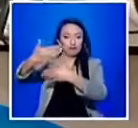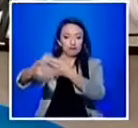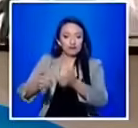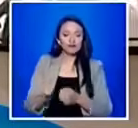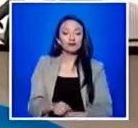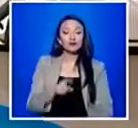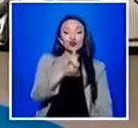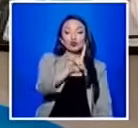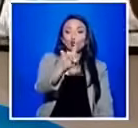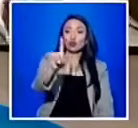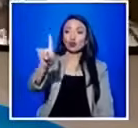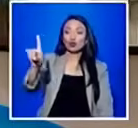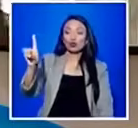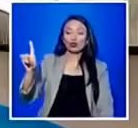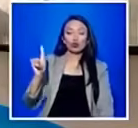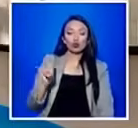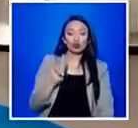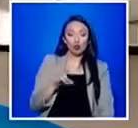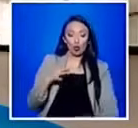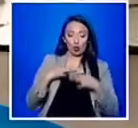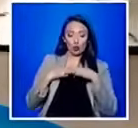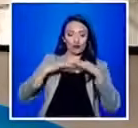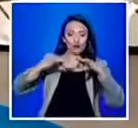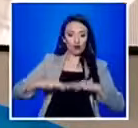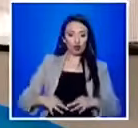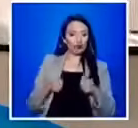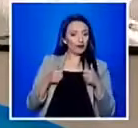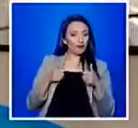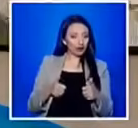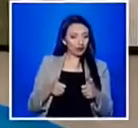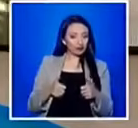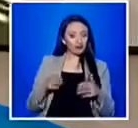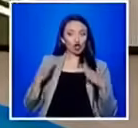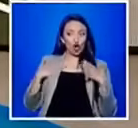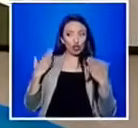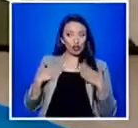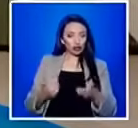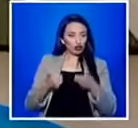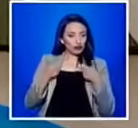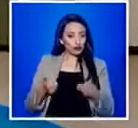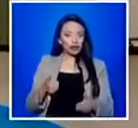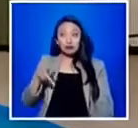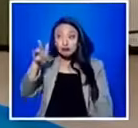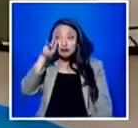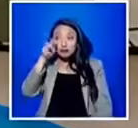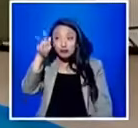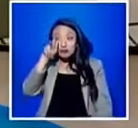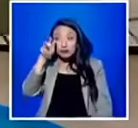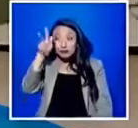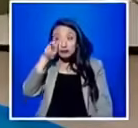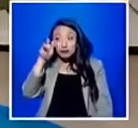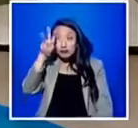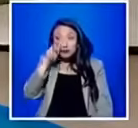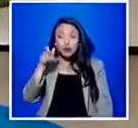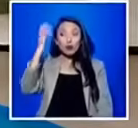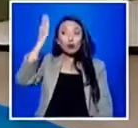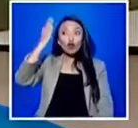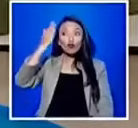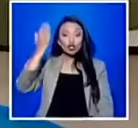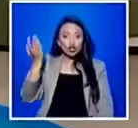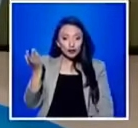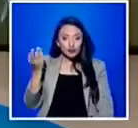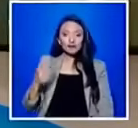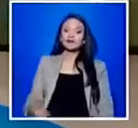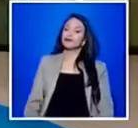Ahí vemos a cada uno de los estudiantes bien uniformados, contentos y sobre todo escuchando a los profesores para ver qué les dicen.